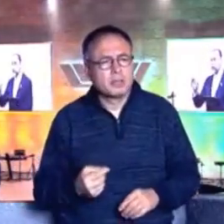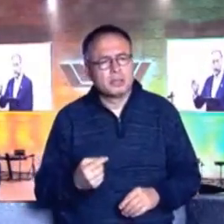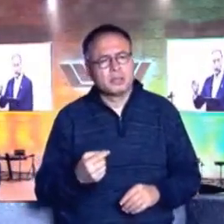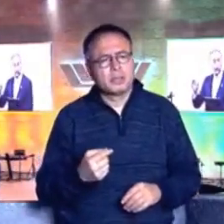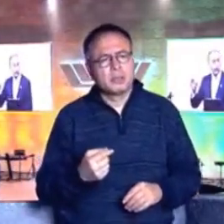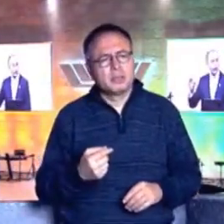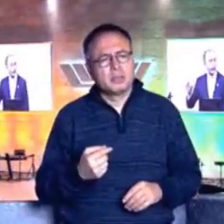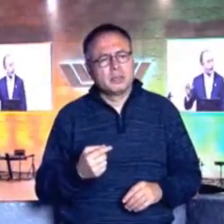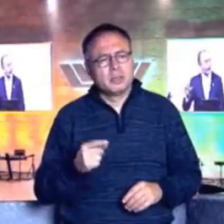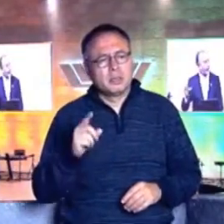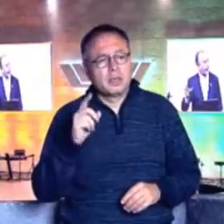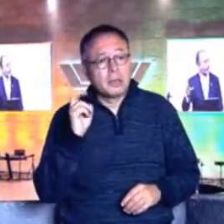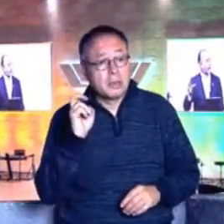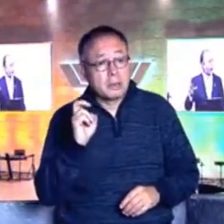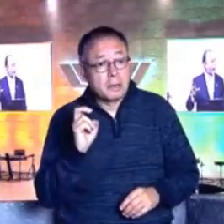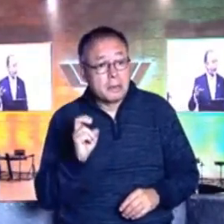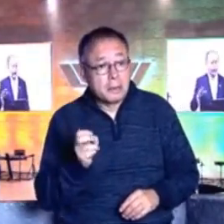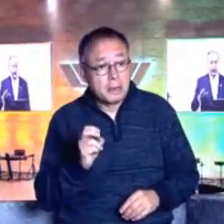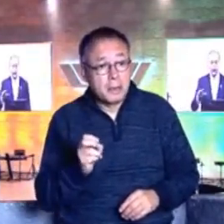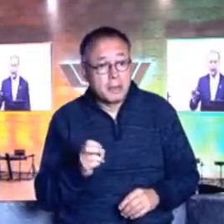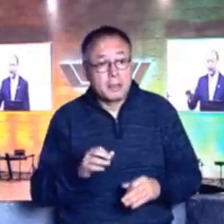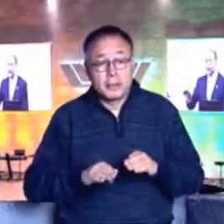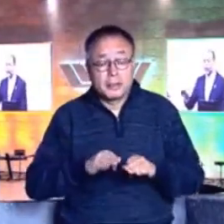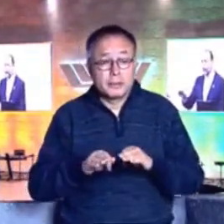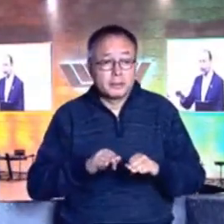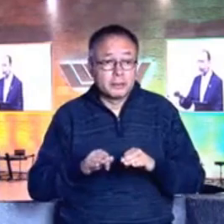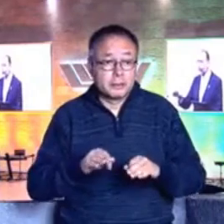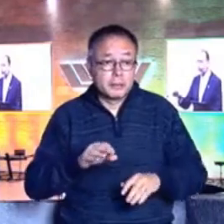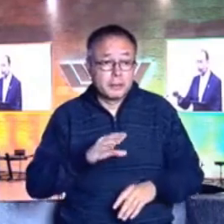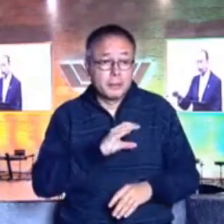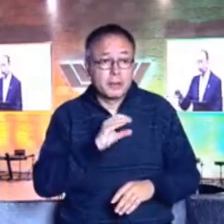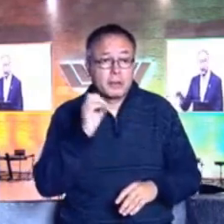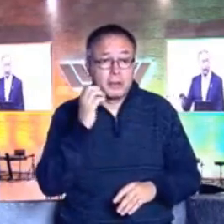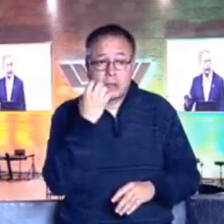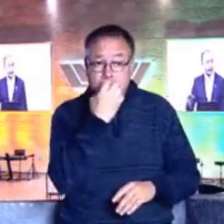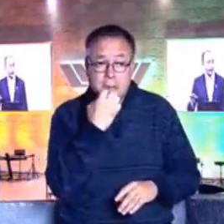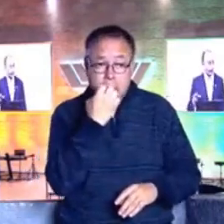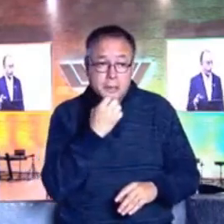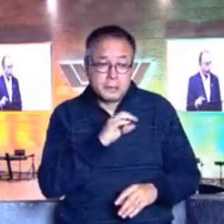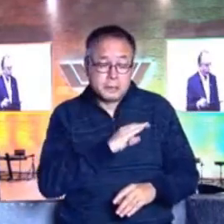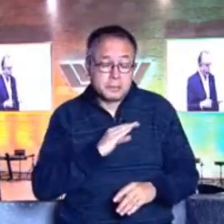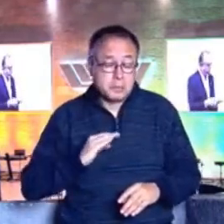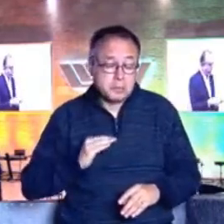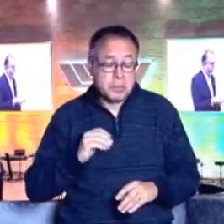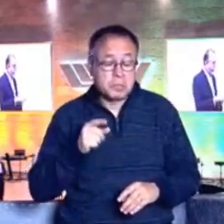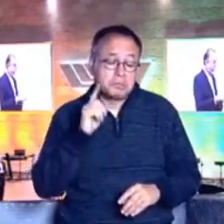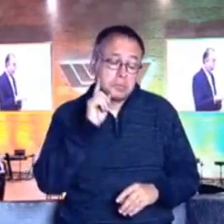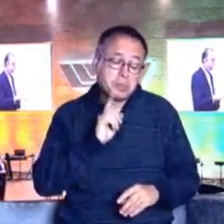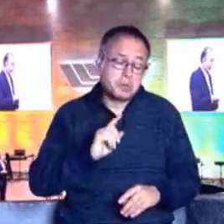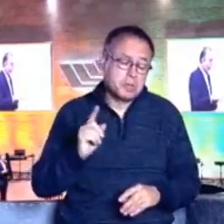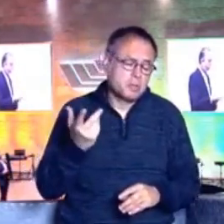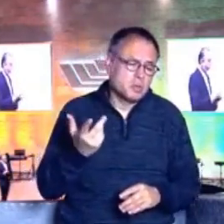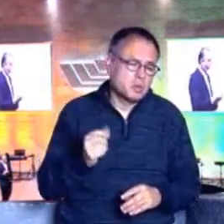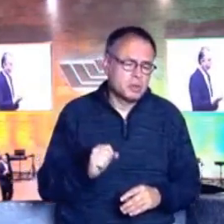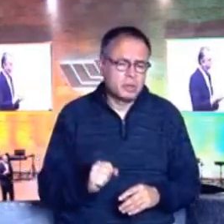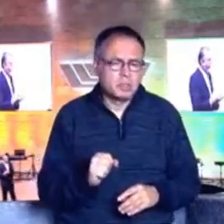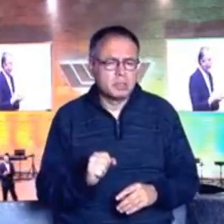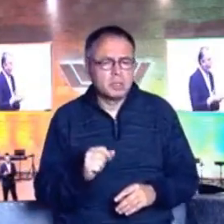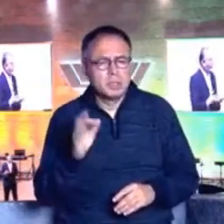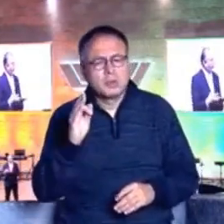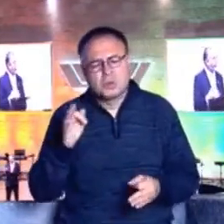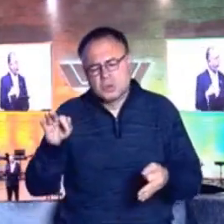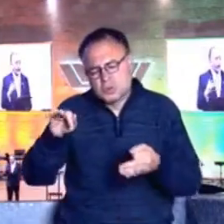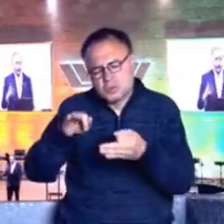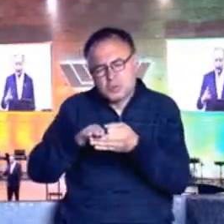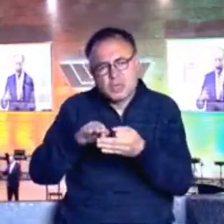trabajó en el colegio calacoa tiran nueva en el área de intendencia era una mujer que cuando eh se acercó a Cristo